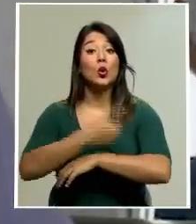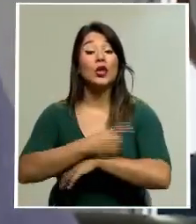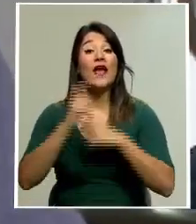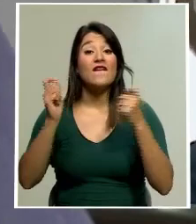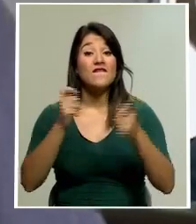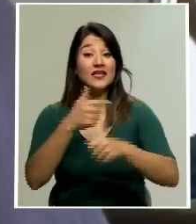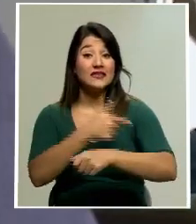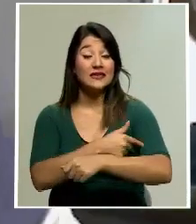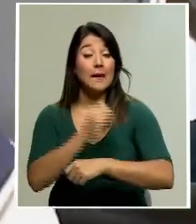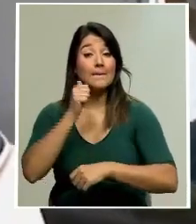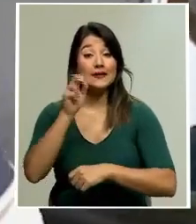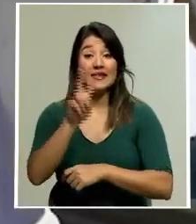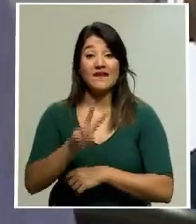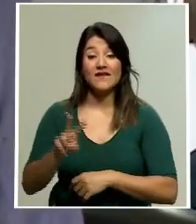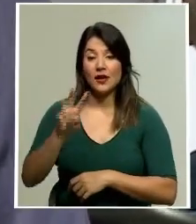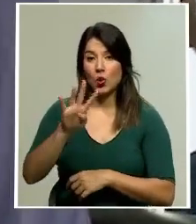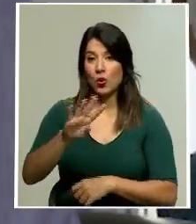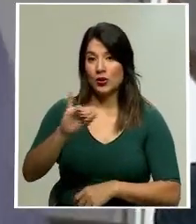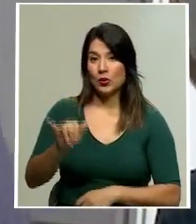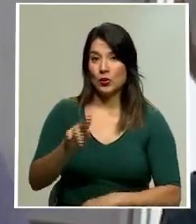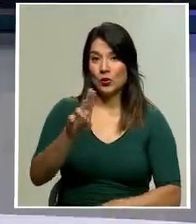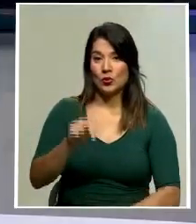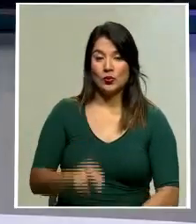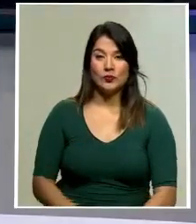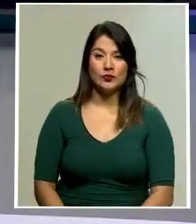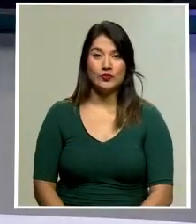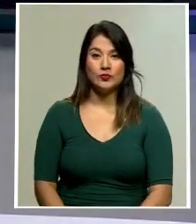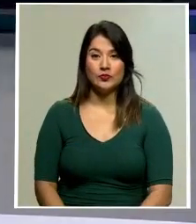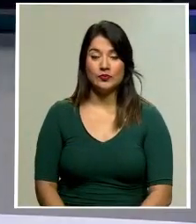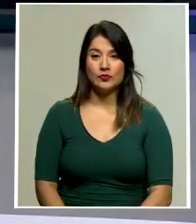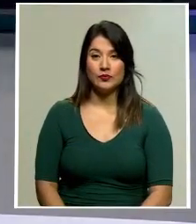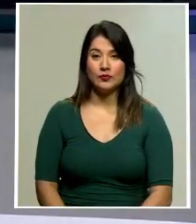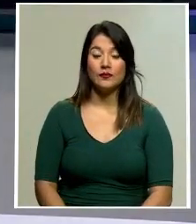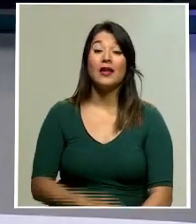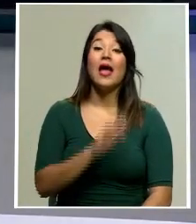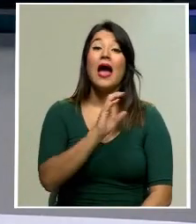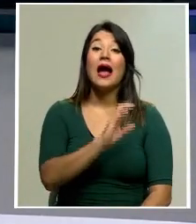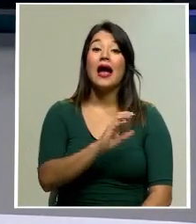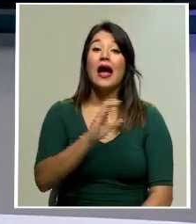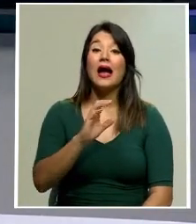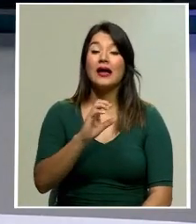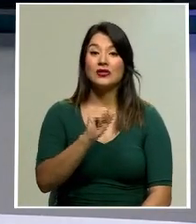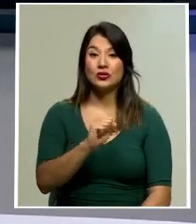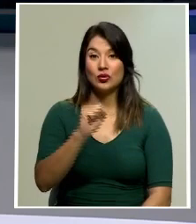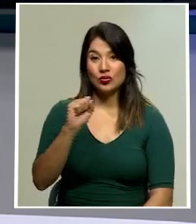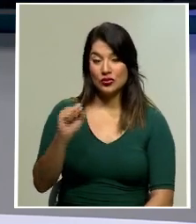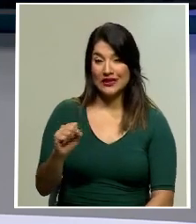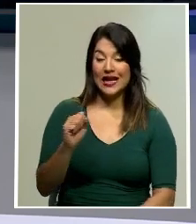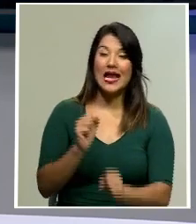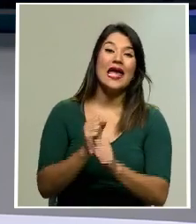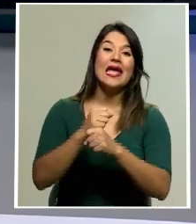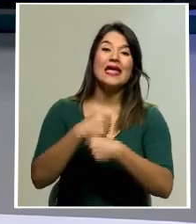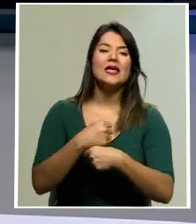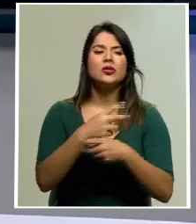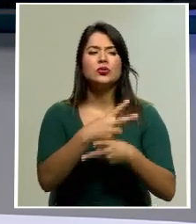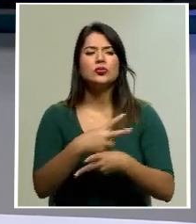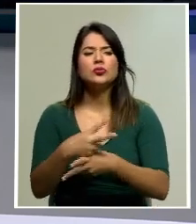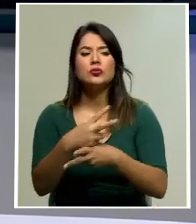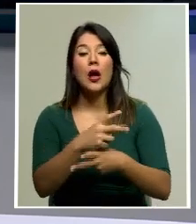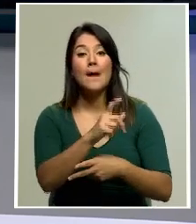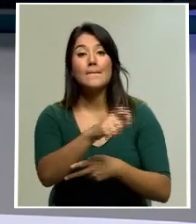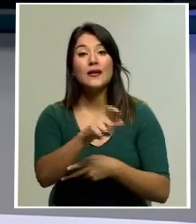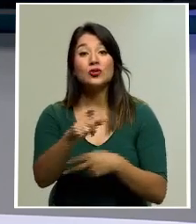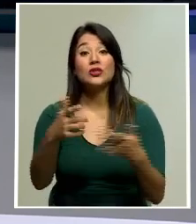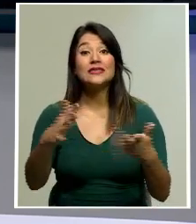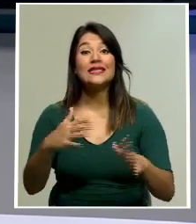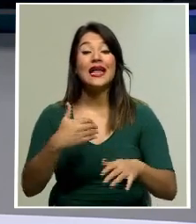cita este viernes 4 de junio. La Caja Costarricense de Seguro Social realizó un seguimiento a los pacientes que